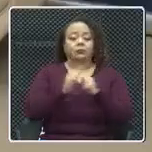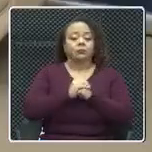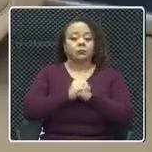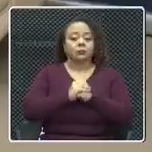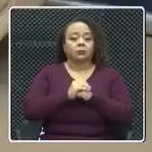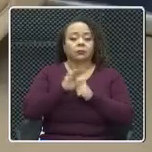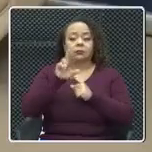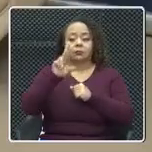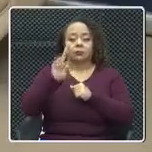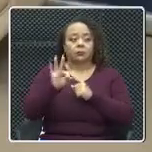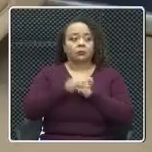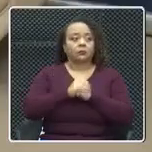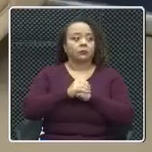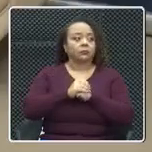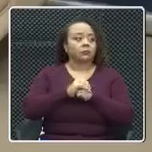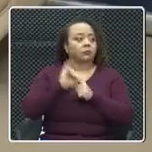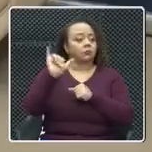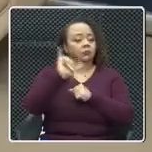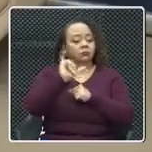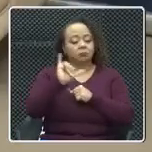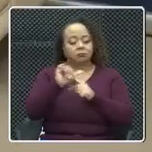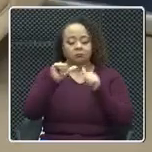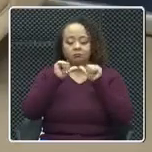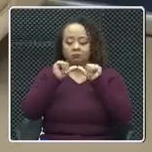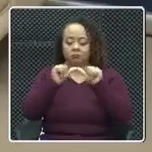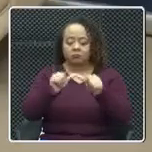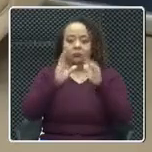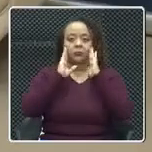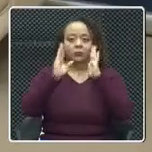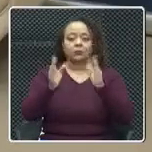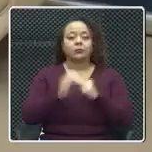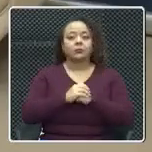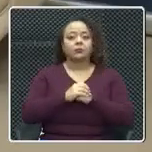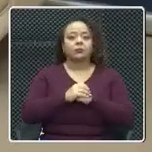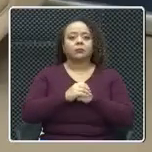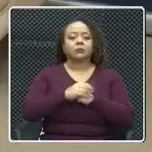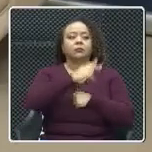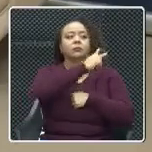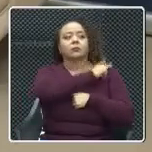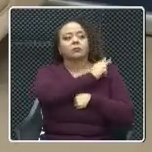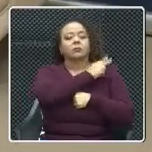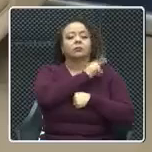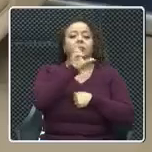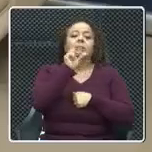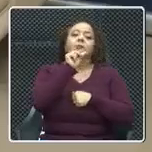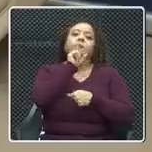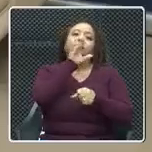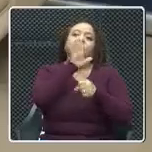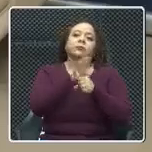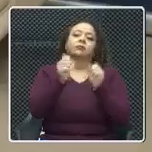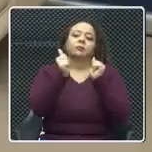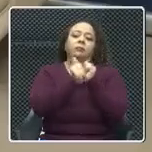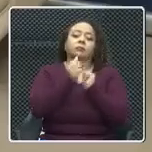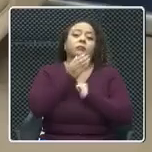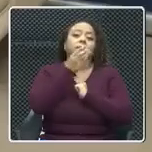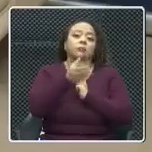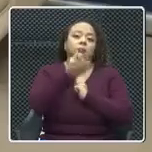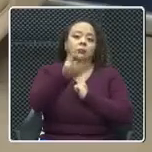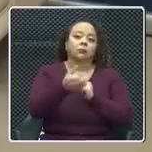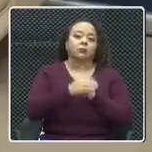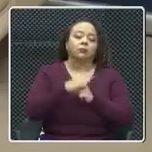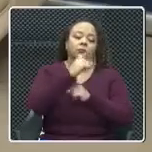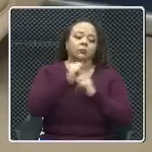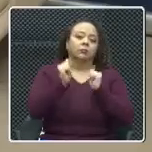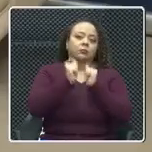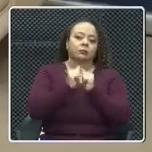su RT, igual van a seguir recibiendo su tratamiento. Correcto. O sea, el que el patrono no cumpla con la recomendación y con